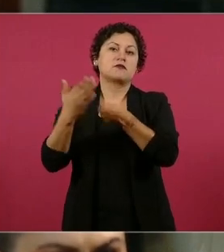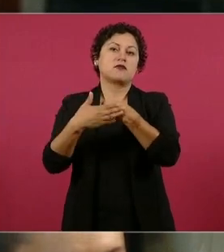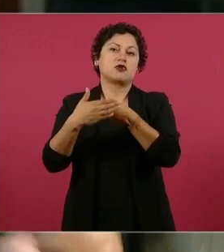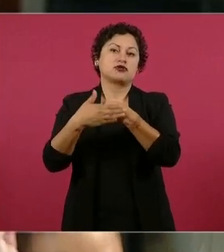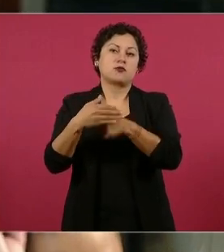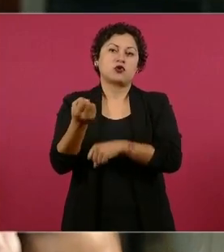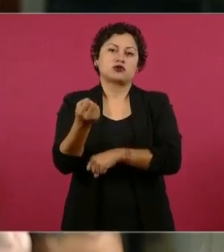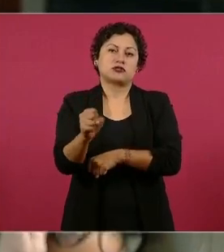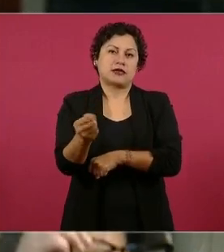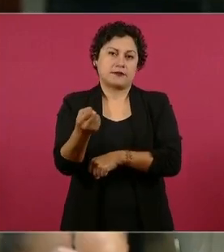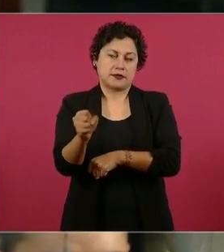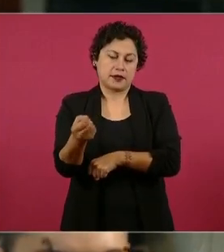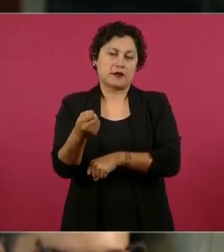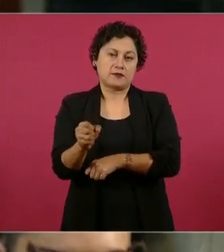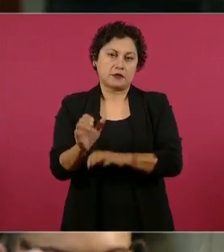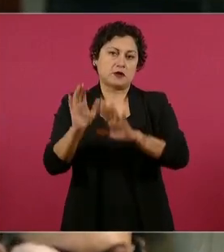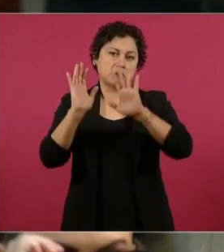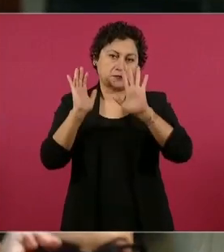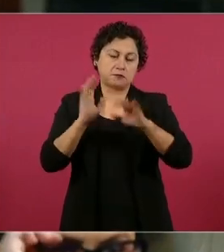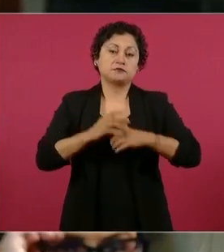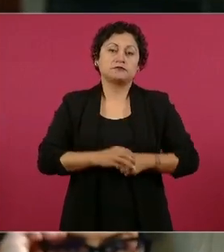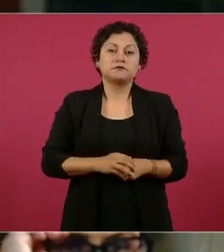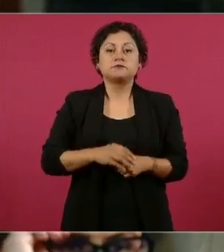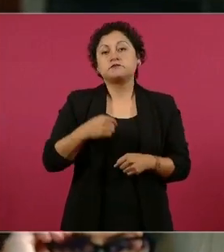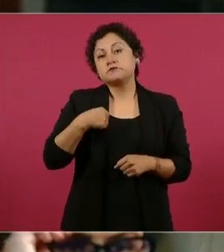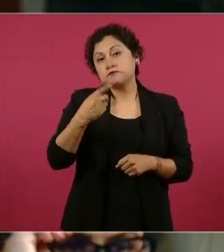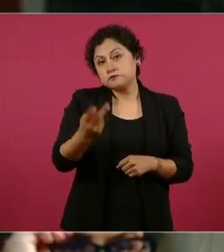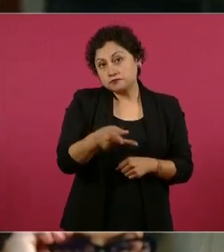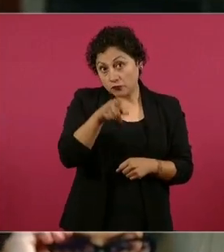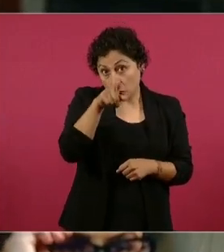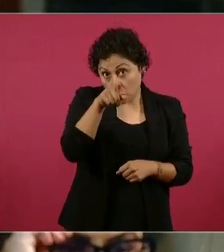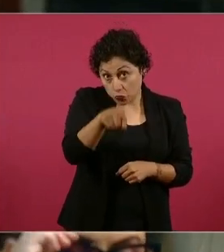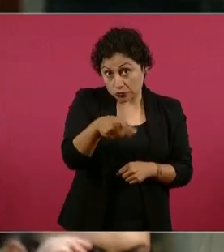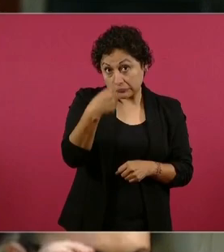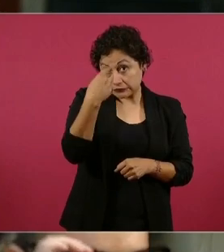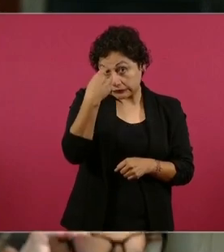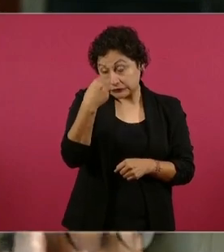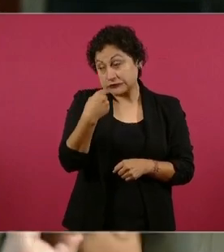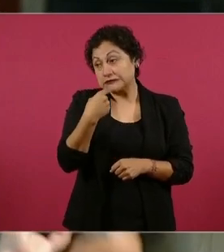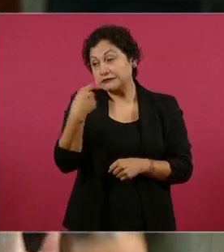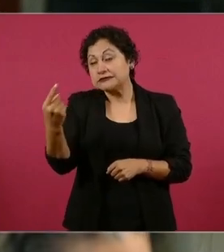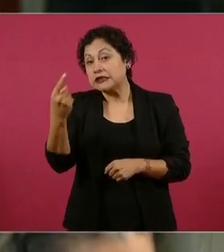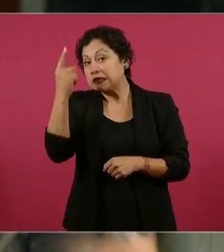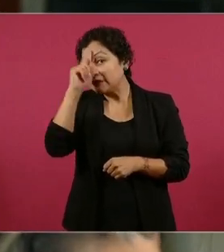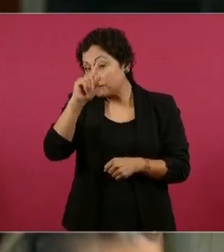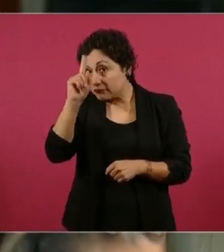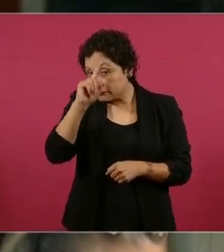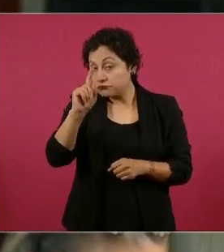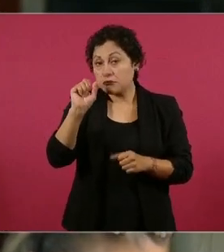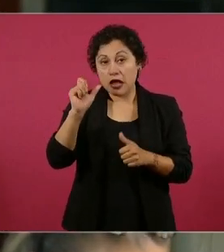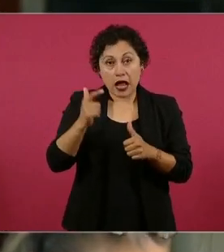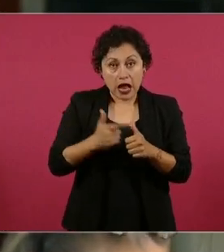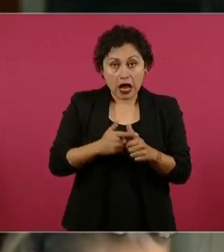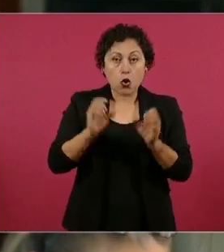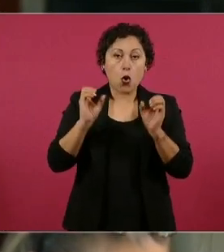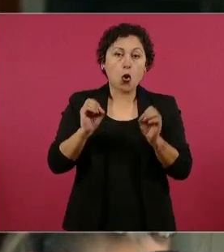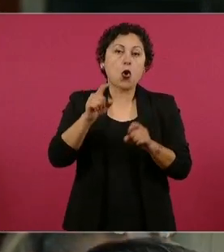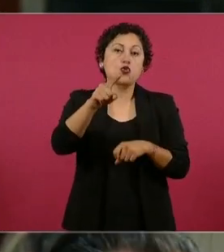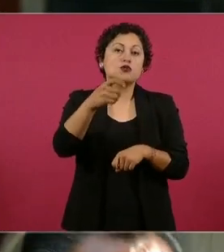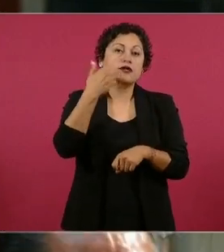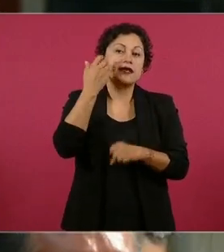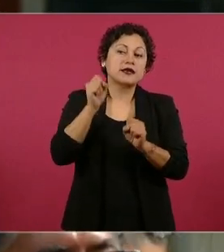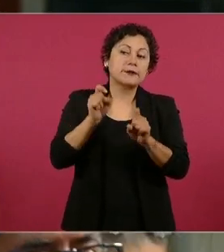en su caso, si usted estaría haciendo recomendaciones para esos cargos o le gustaría que repitieran quienes